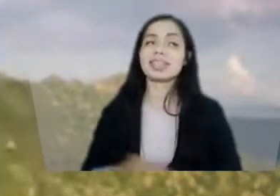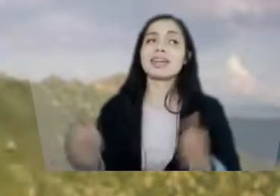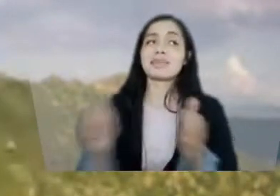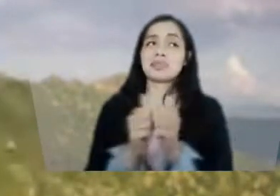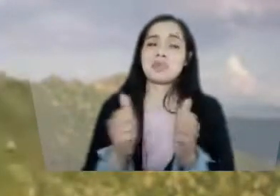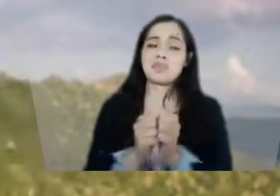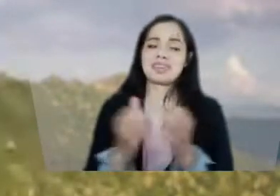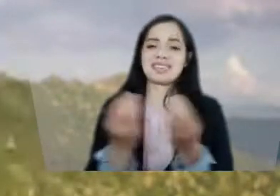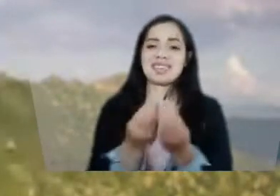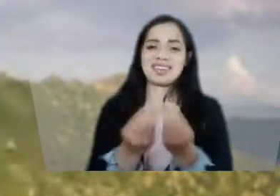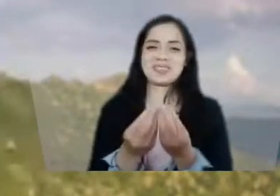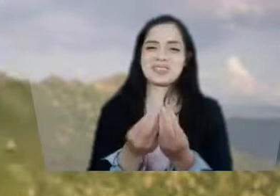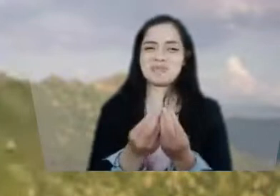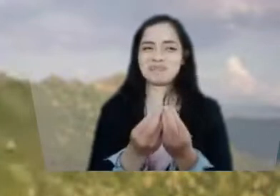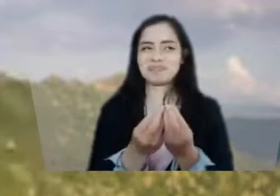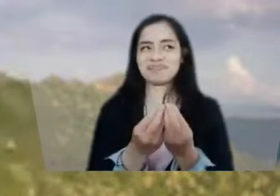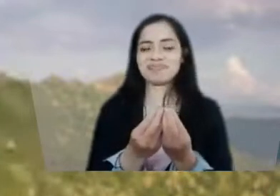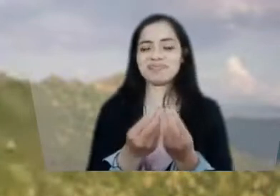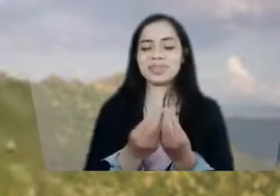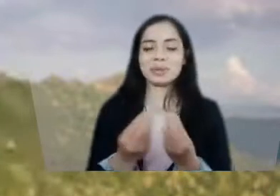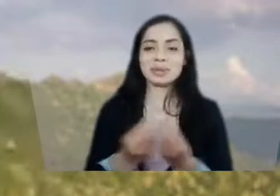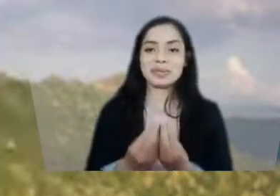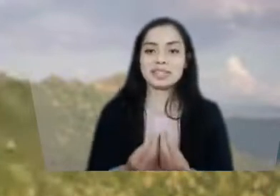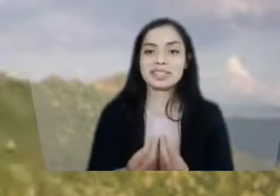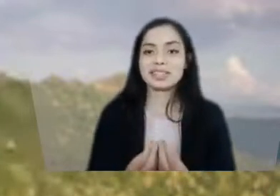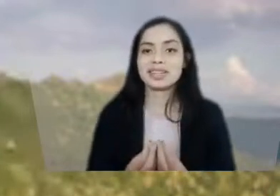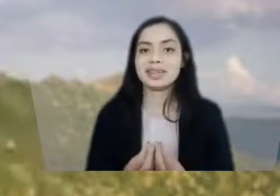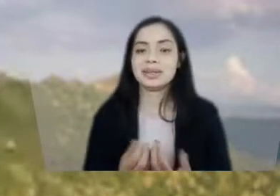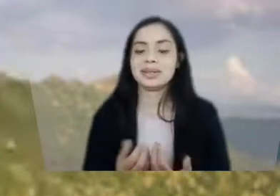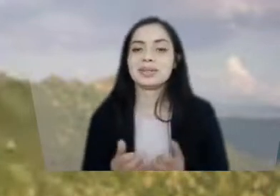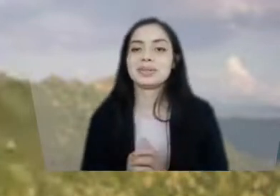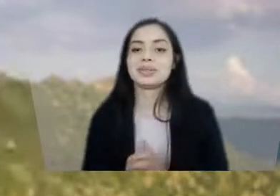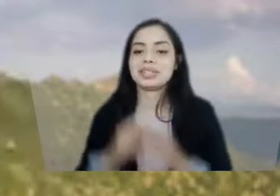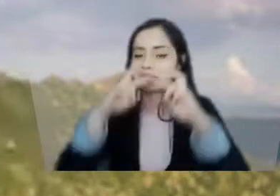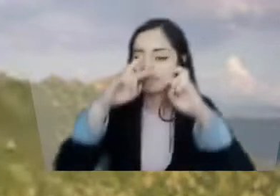viendo. Son muy distintas las relaciones